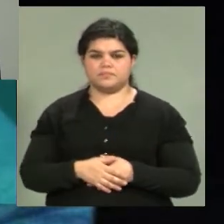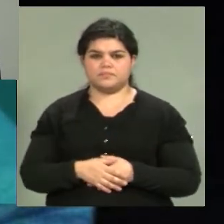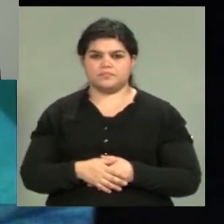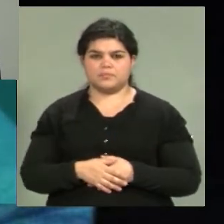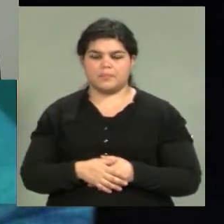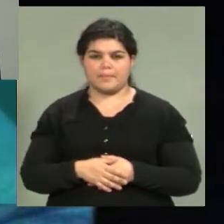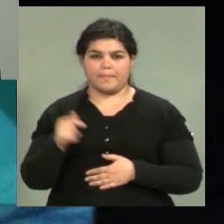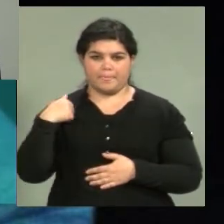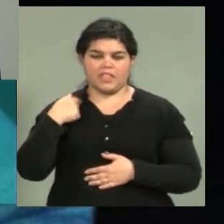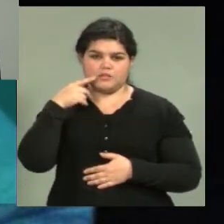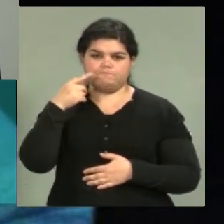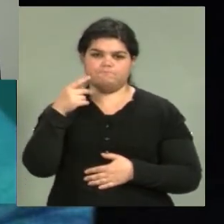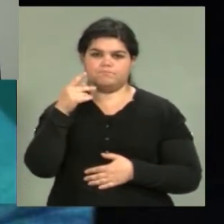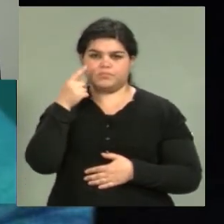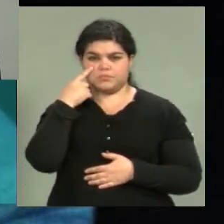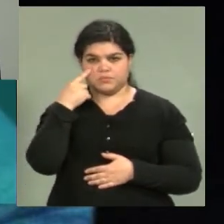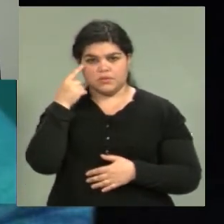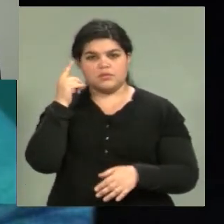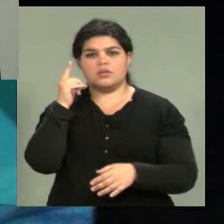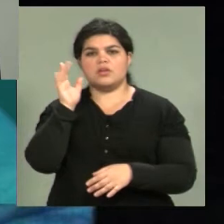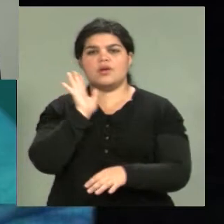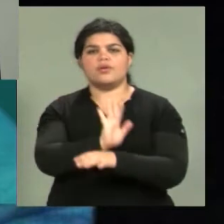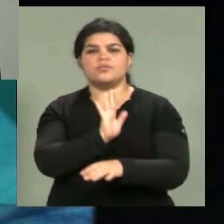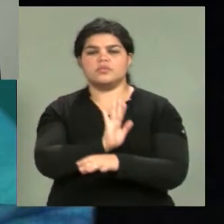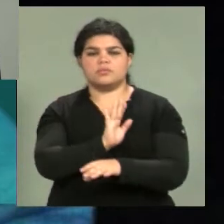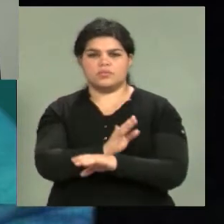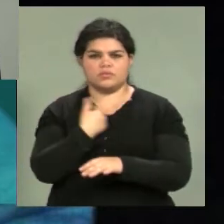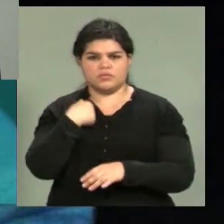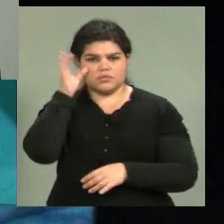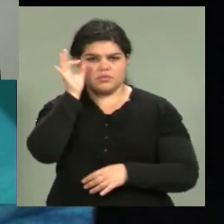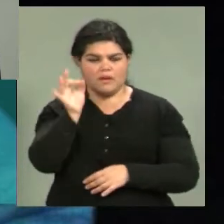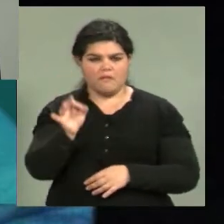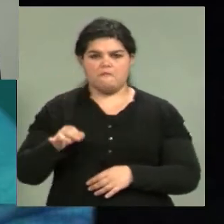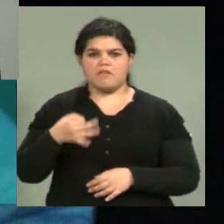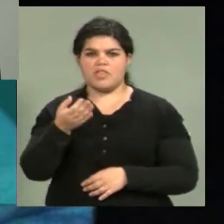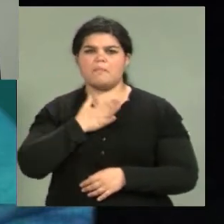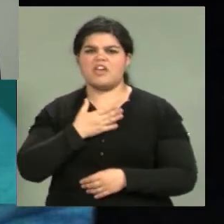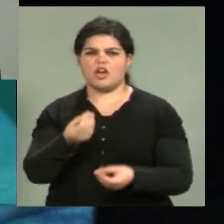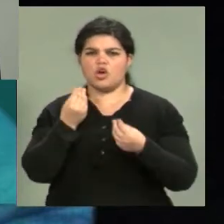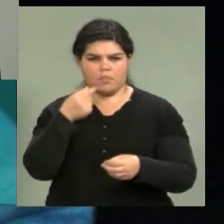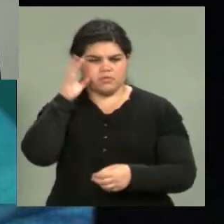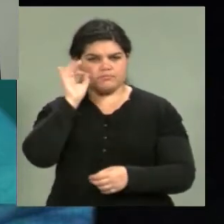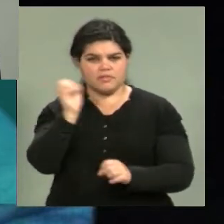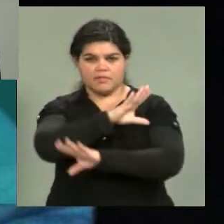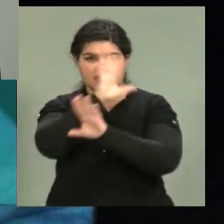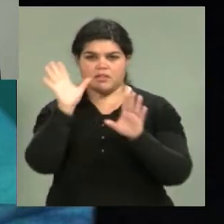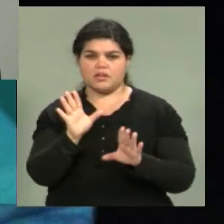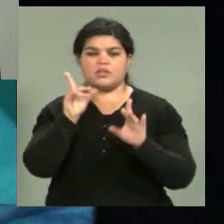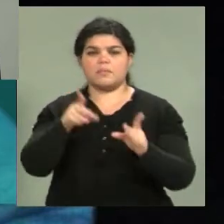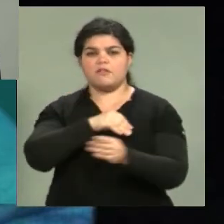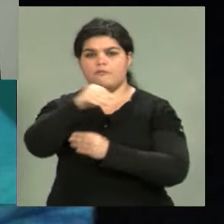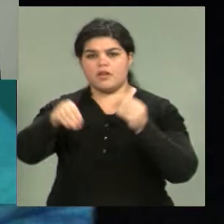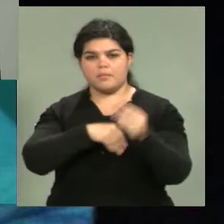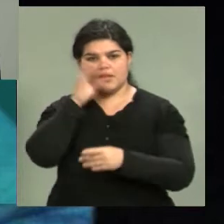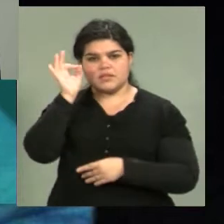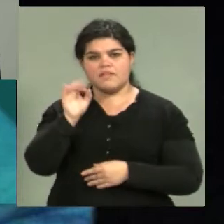el concepto de que yo sé lo que quiero para mi vida y de alguna manera en forma familiar nosotros sabíamos